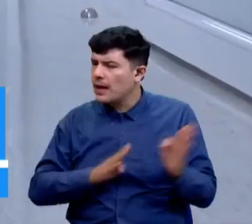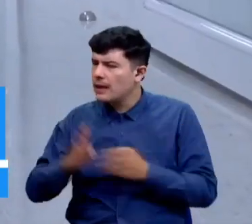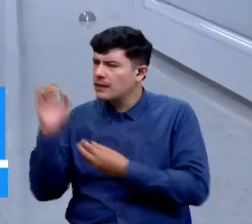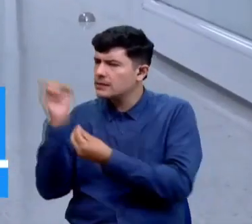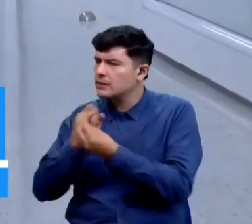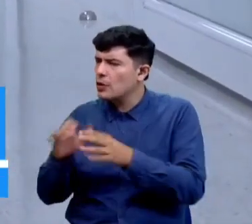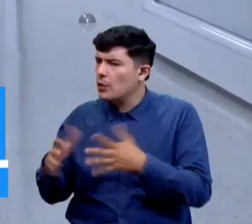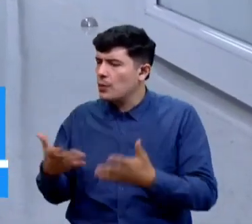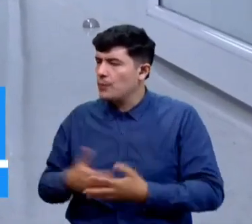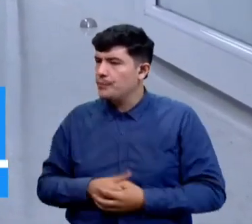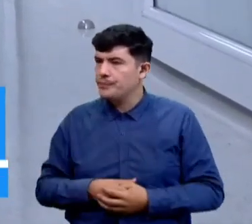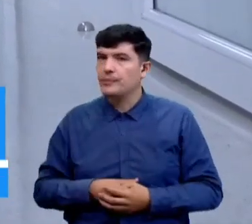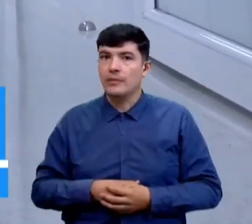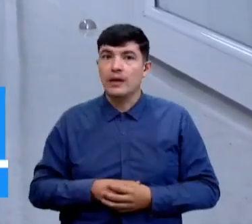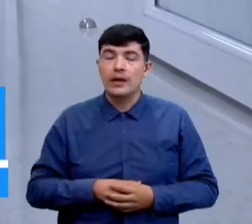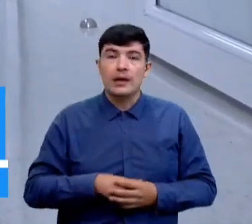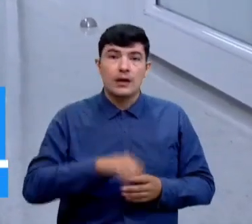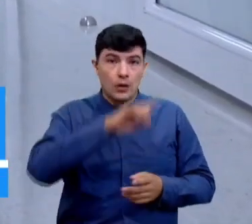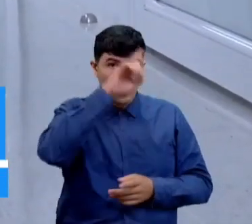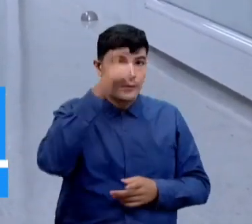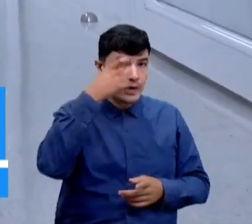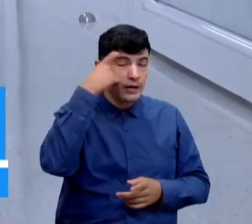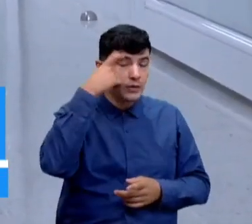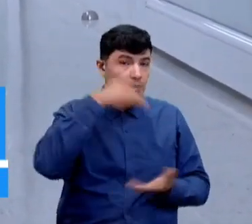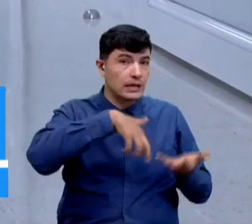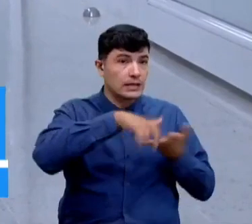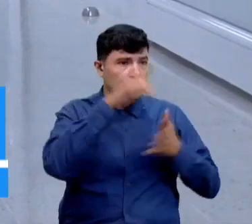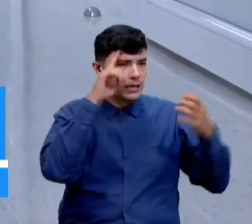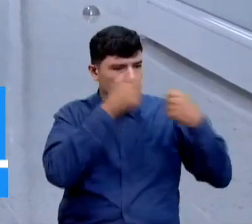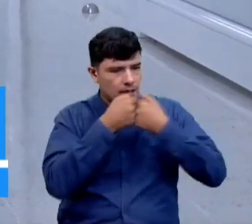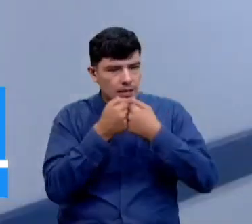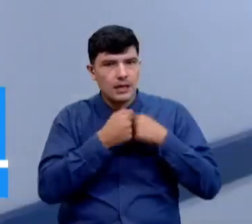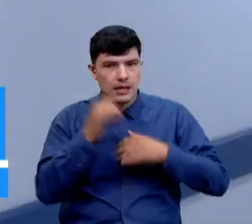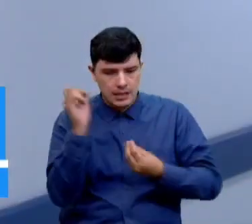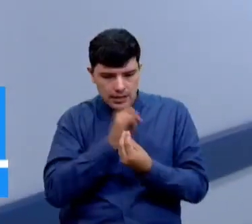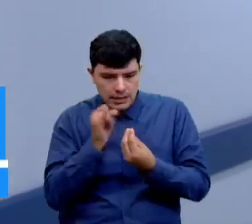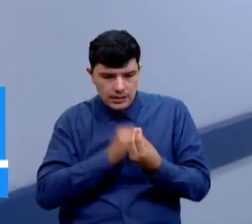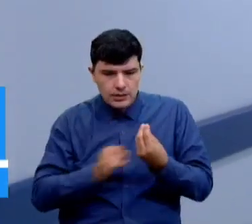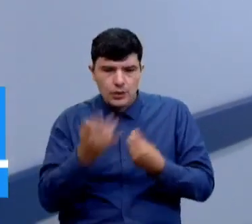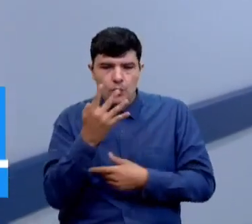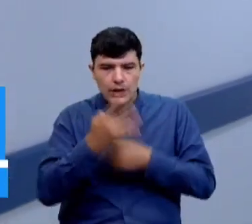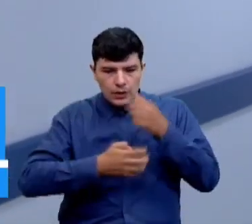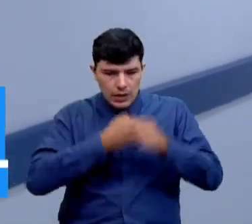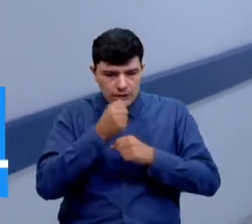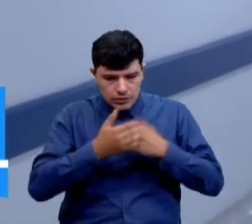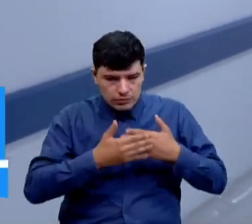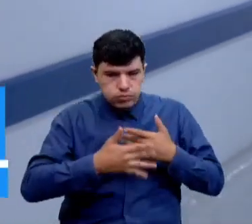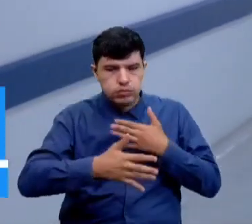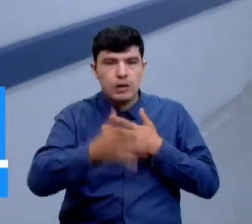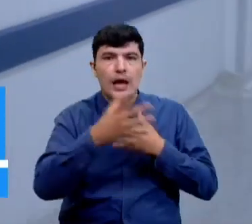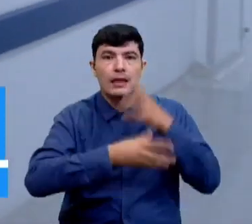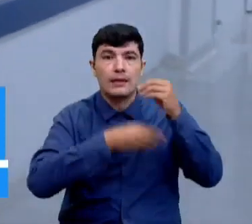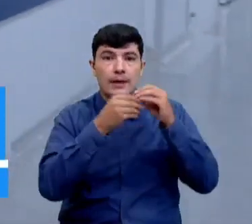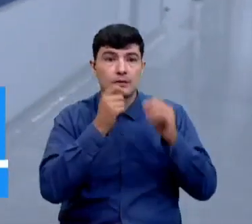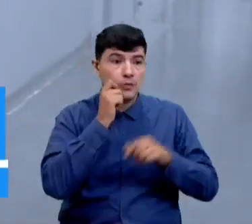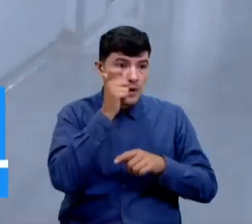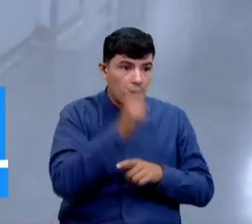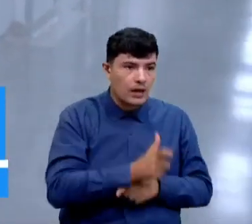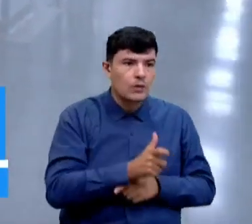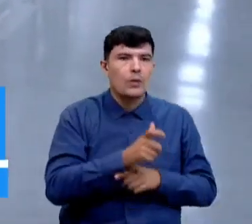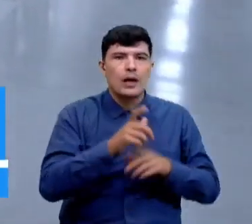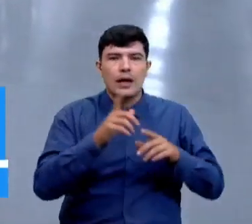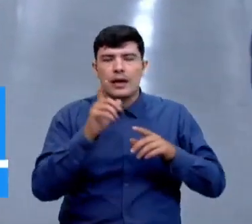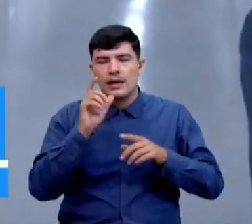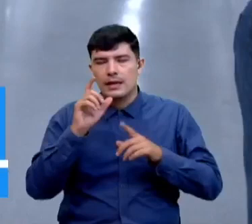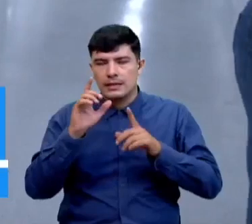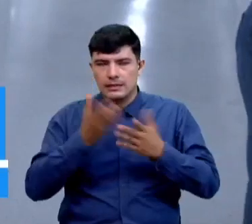diseño en los cuatro años que no solamente involucra al tema de infraestructura hospitalaria sino también el tema de la calidad y humanización como ustedes